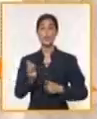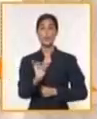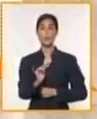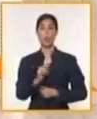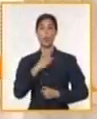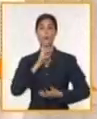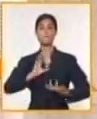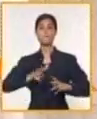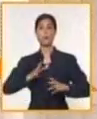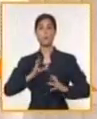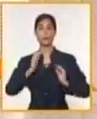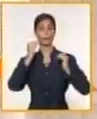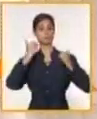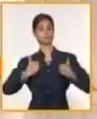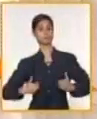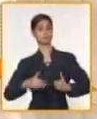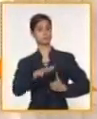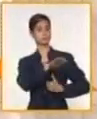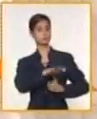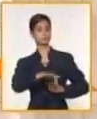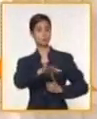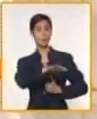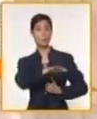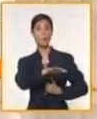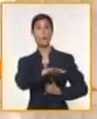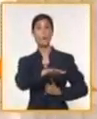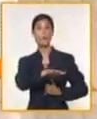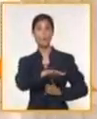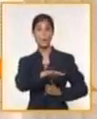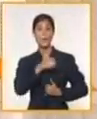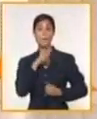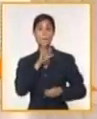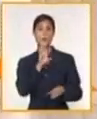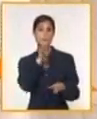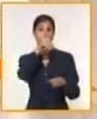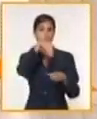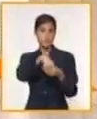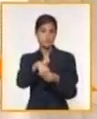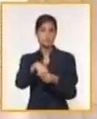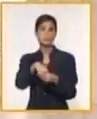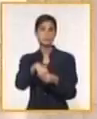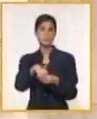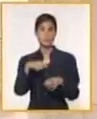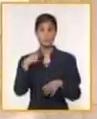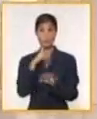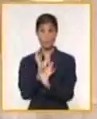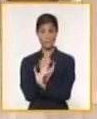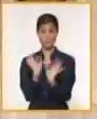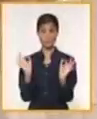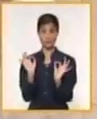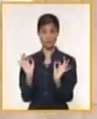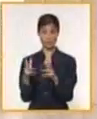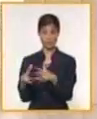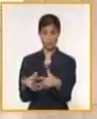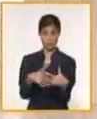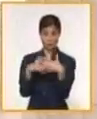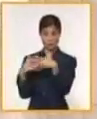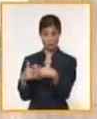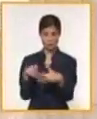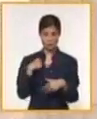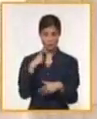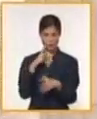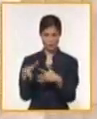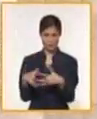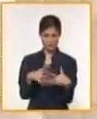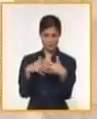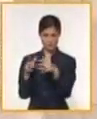hoy, tiene que tener en cuenta la situación interna del país, aunque yo no soy especialista en Estados Unidos, yo analizo Estados Unidos desde Medio Oriente.